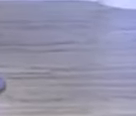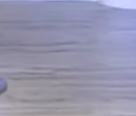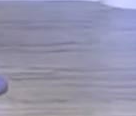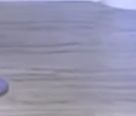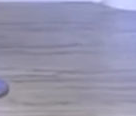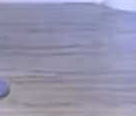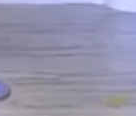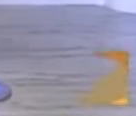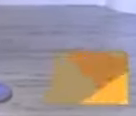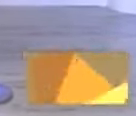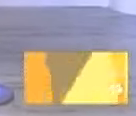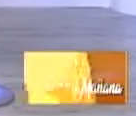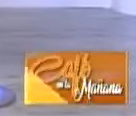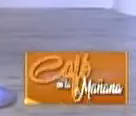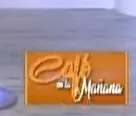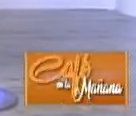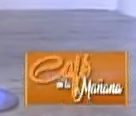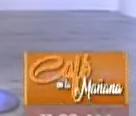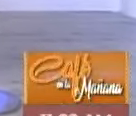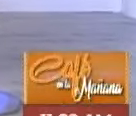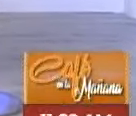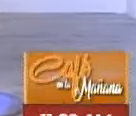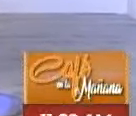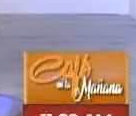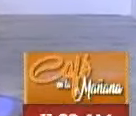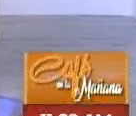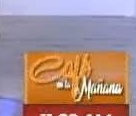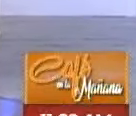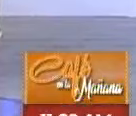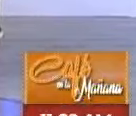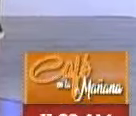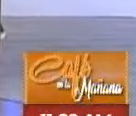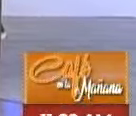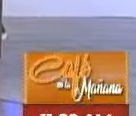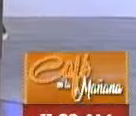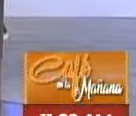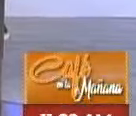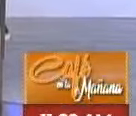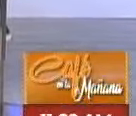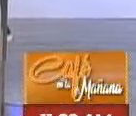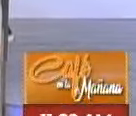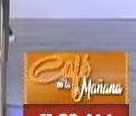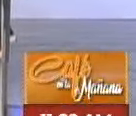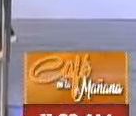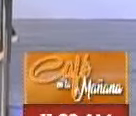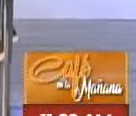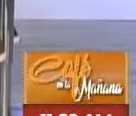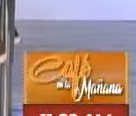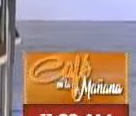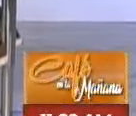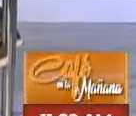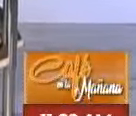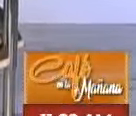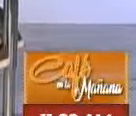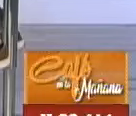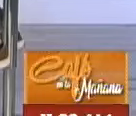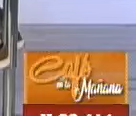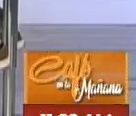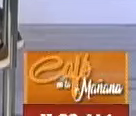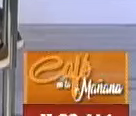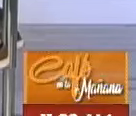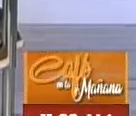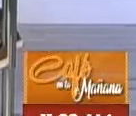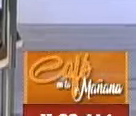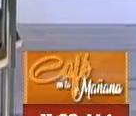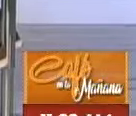Ah, estamos de vuelta ya en su programa Café de la Mañana. Ya nos acompaña Gustavo Villapol, bueno, periodista, amigo de la casa, director del periódico 4F. Y